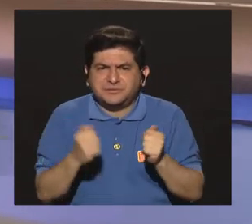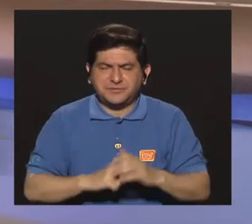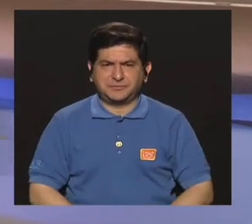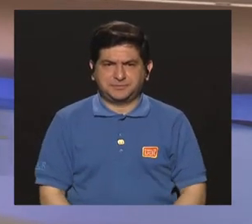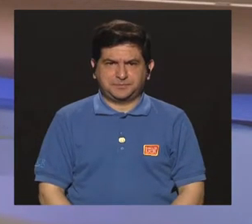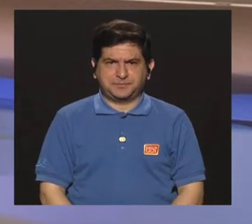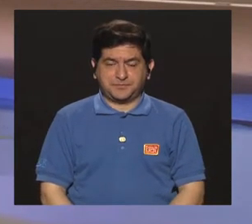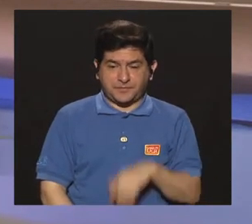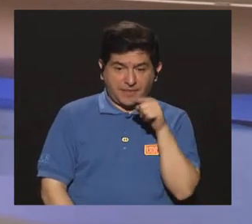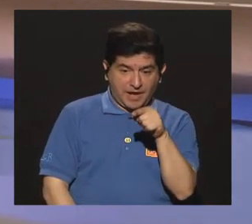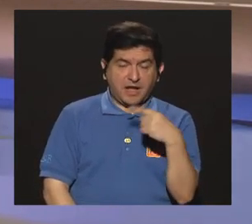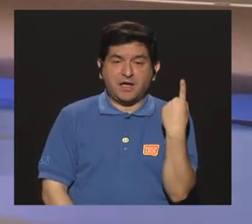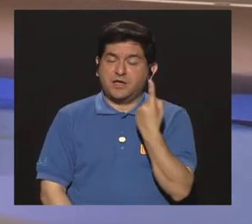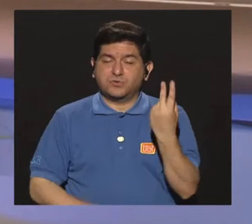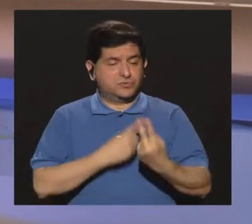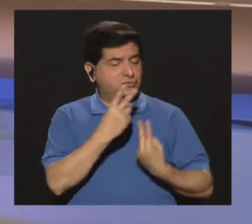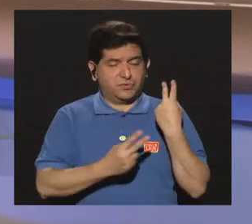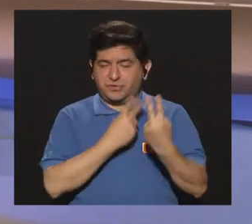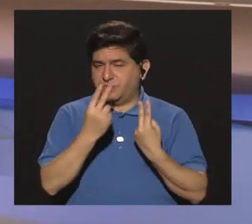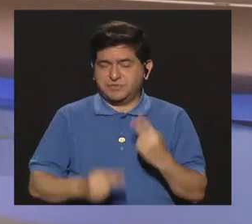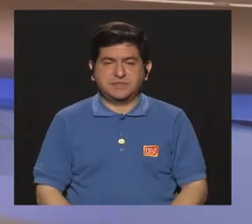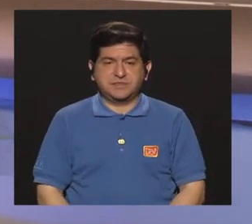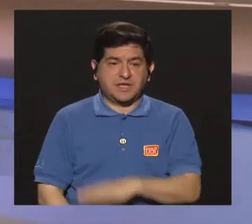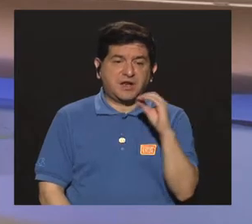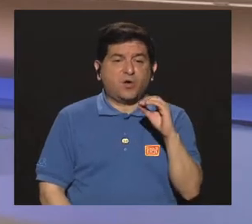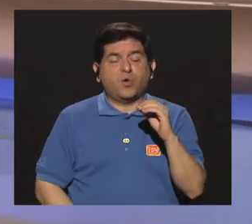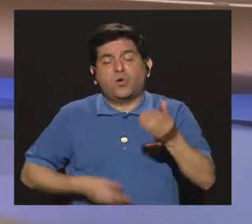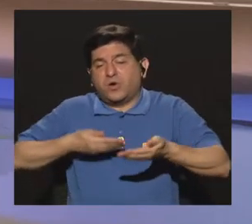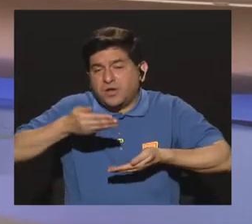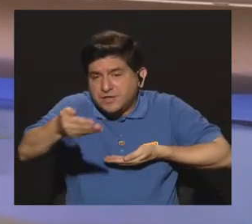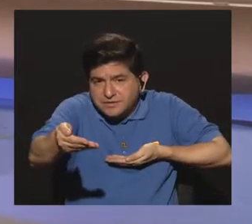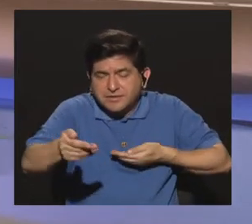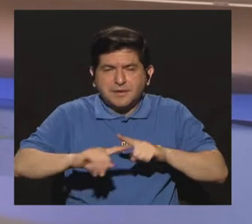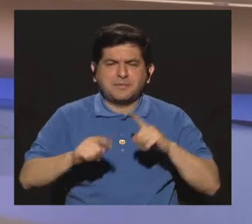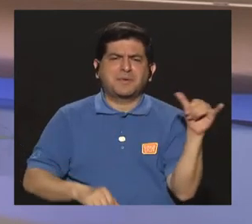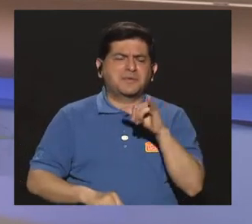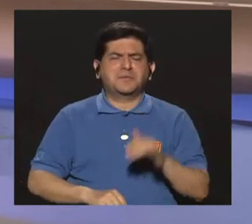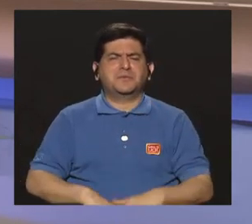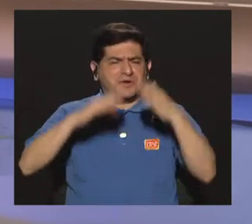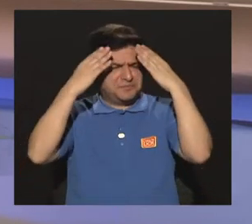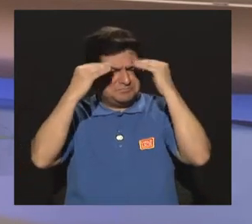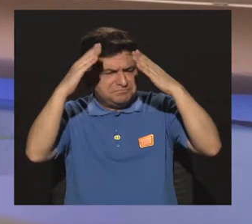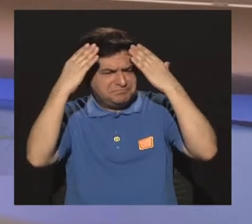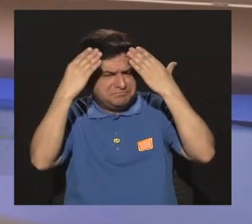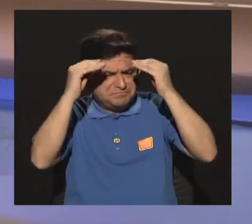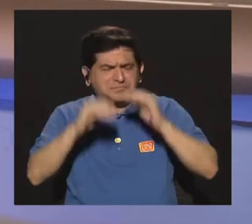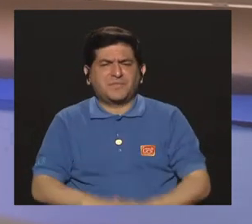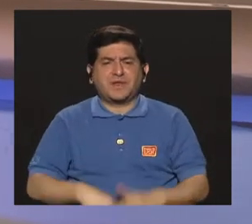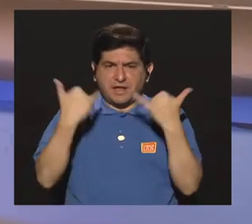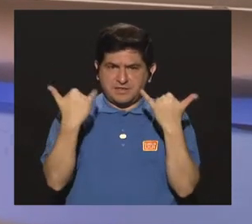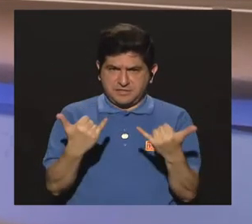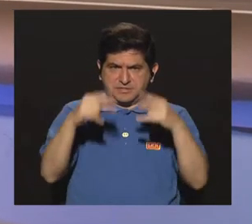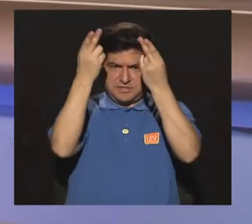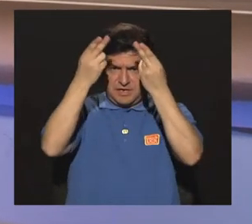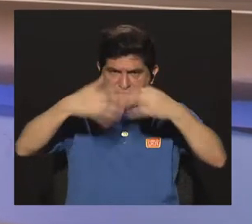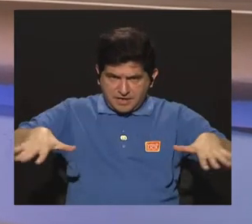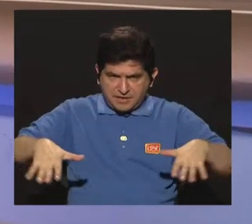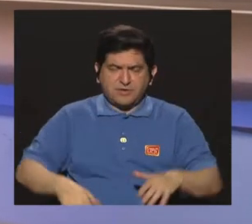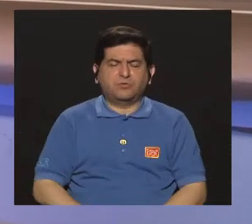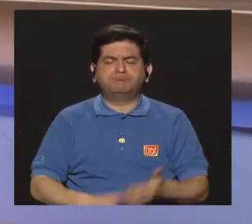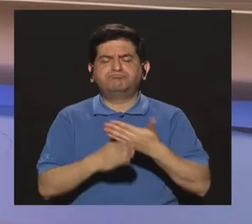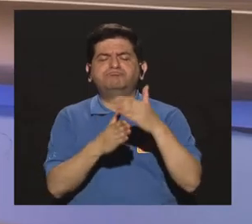intercambio pero también hay datos e información en digital verdad que se puede compartir este las colecciones son citadas en